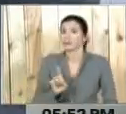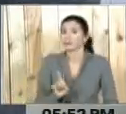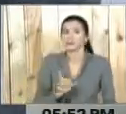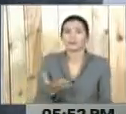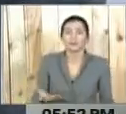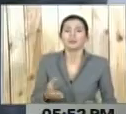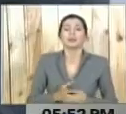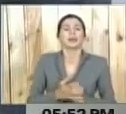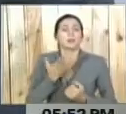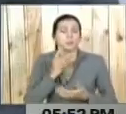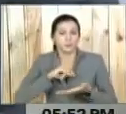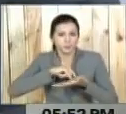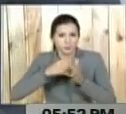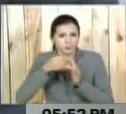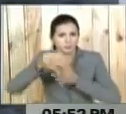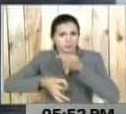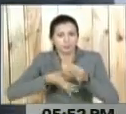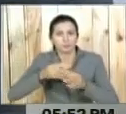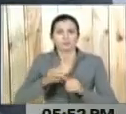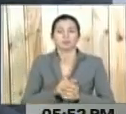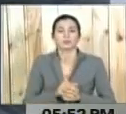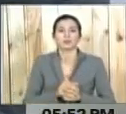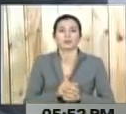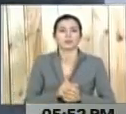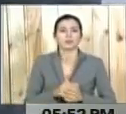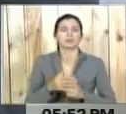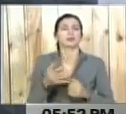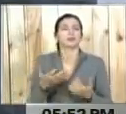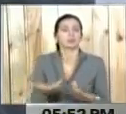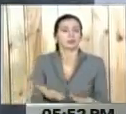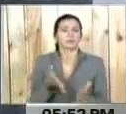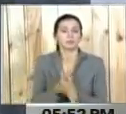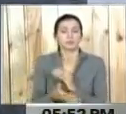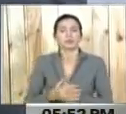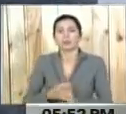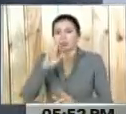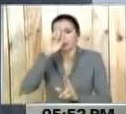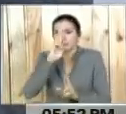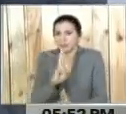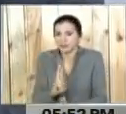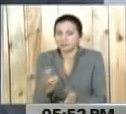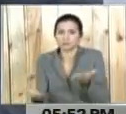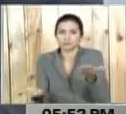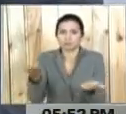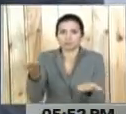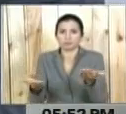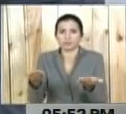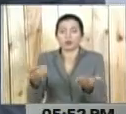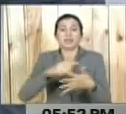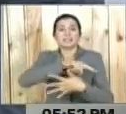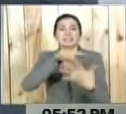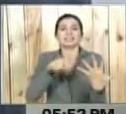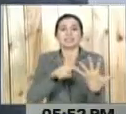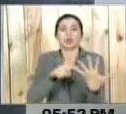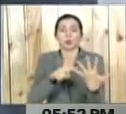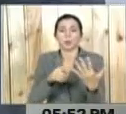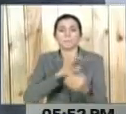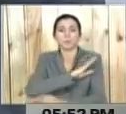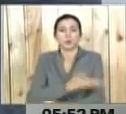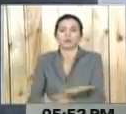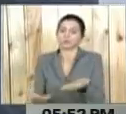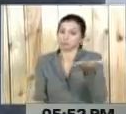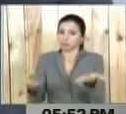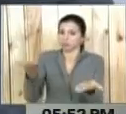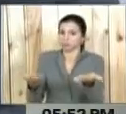decir, la premisa en ese caso sería respetar el equilibrio de poderes, ¿verdad? Y